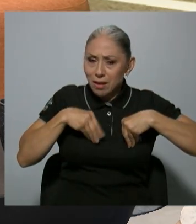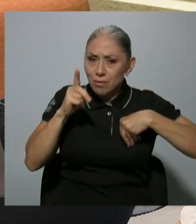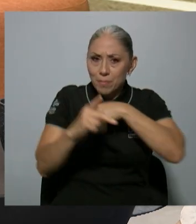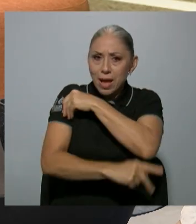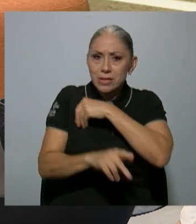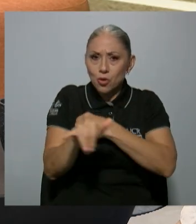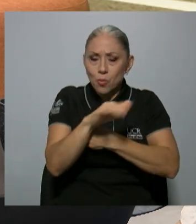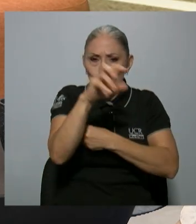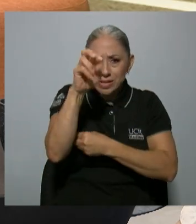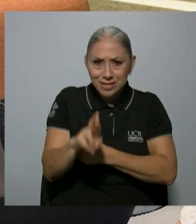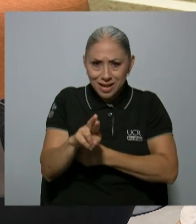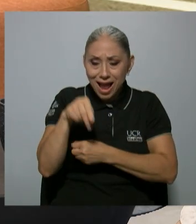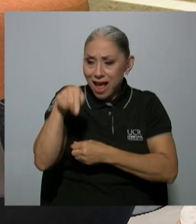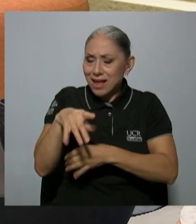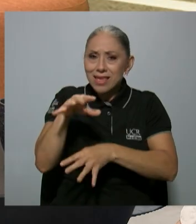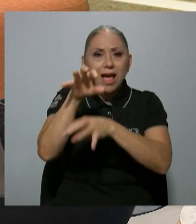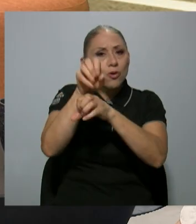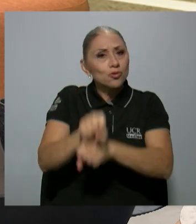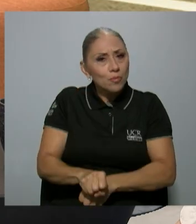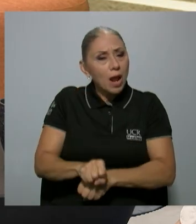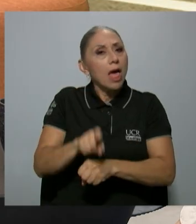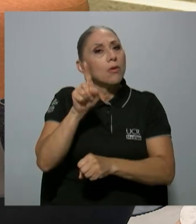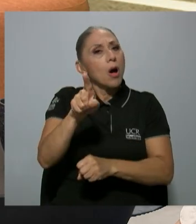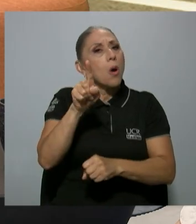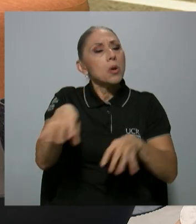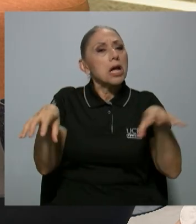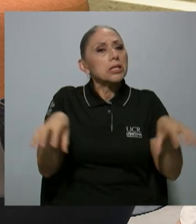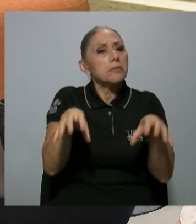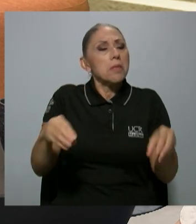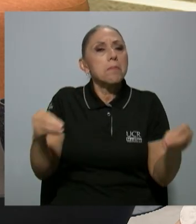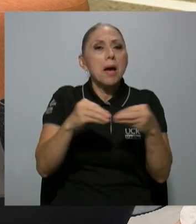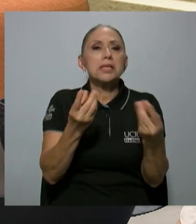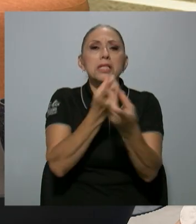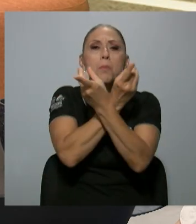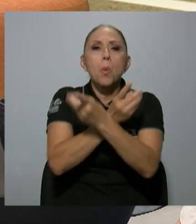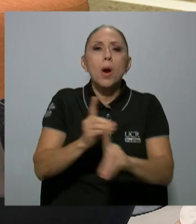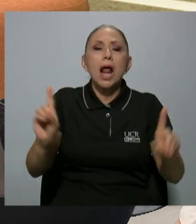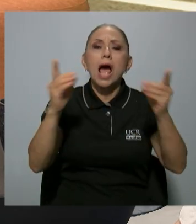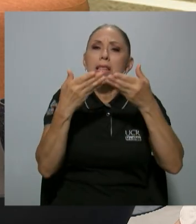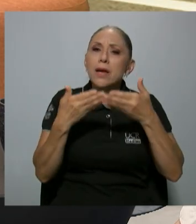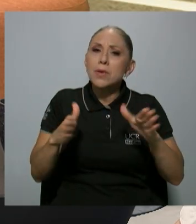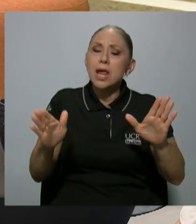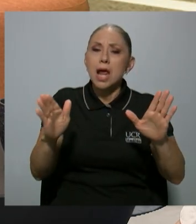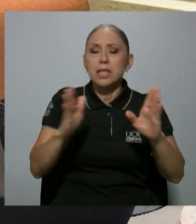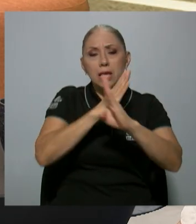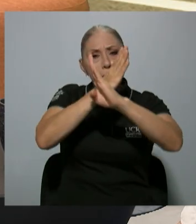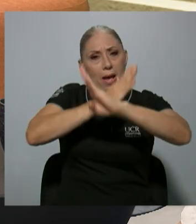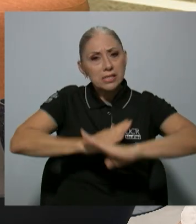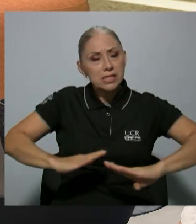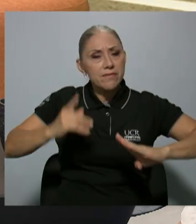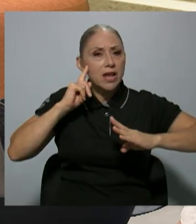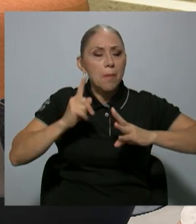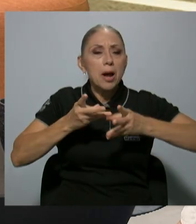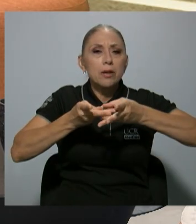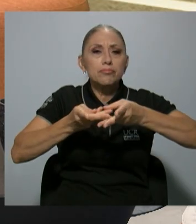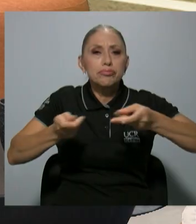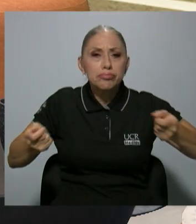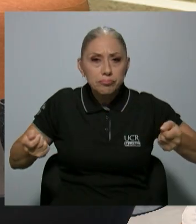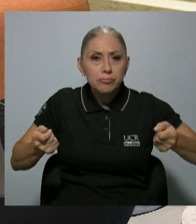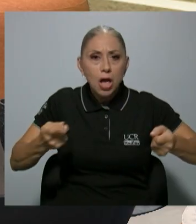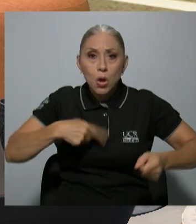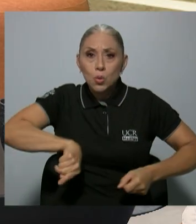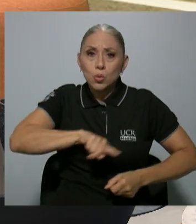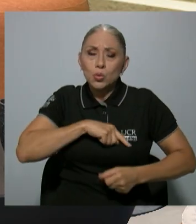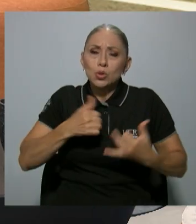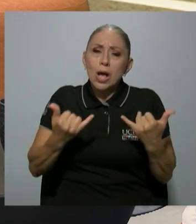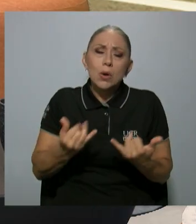a una dinámica más democrática, más abierta, más pacífica de resolver sus conflictos. Estamos pasando por